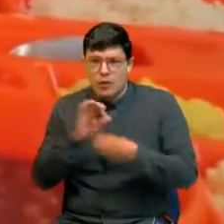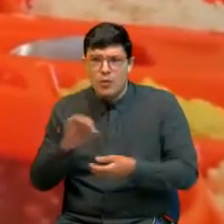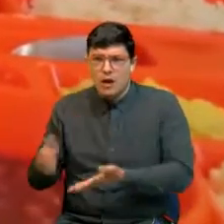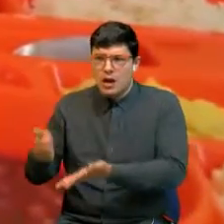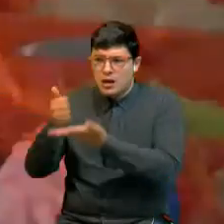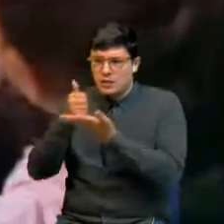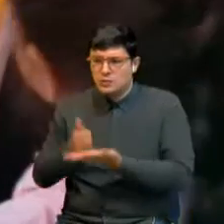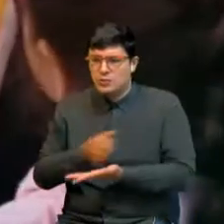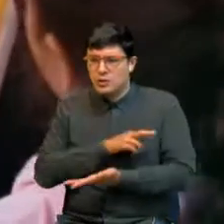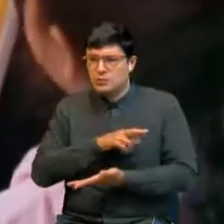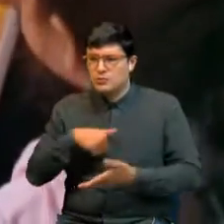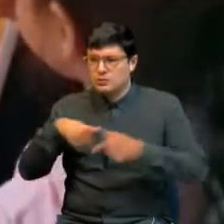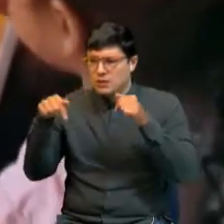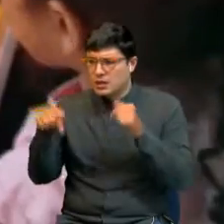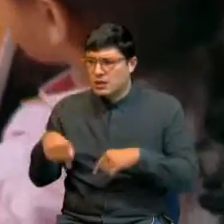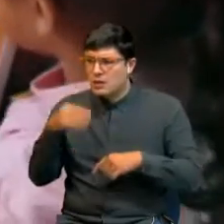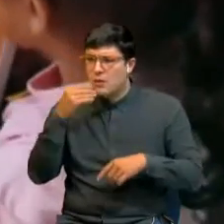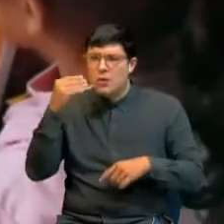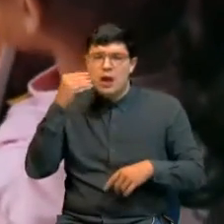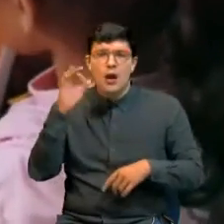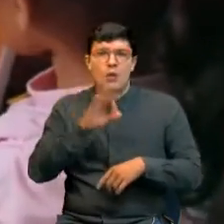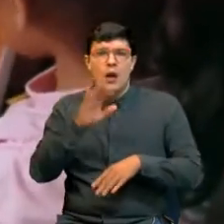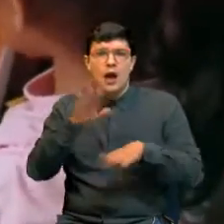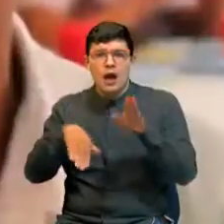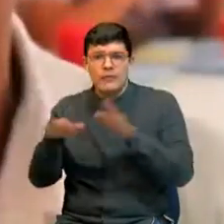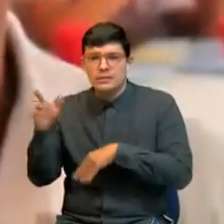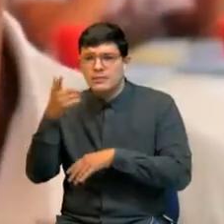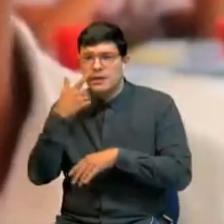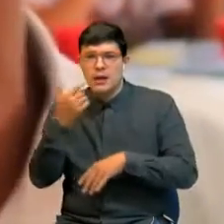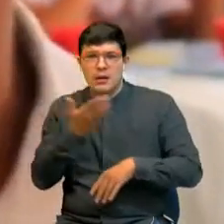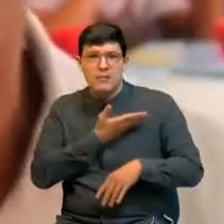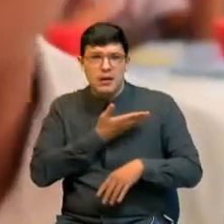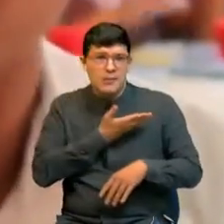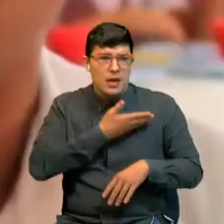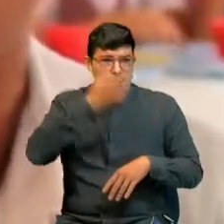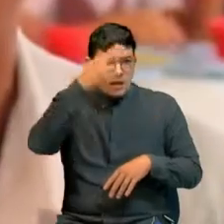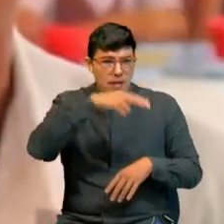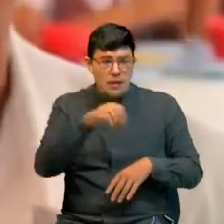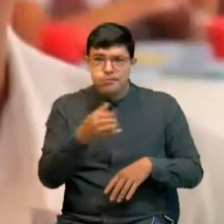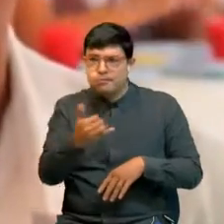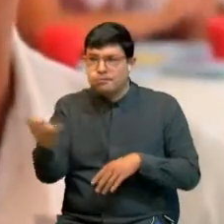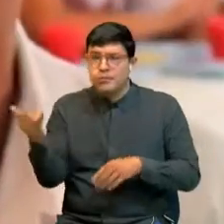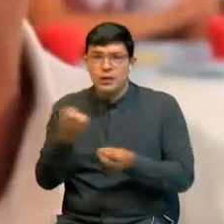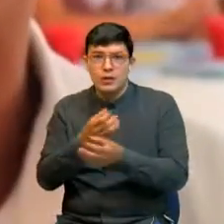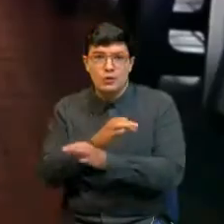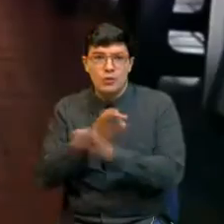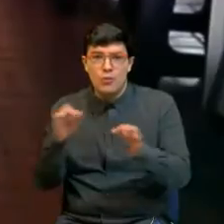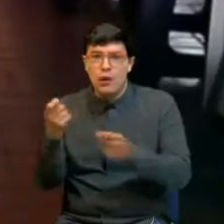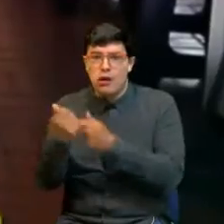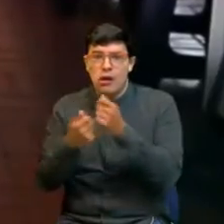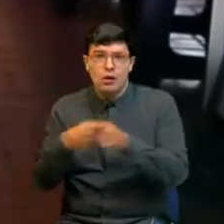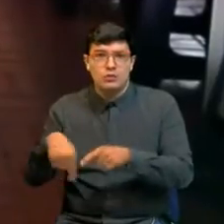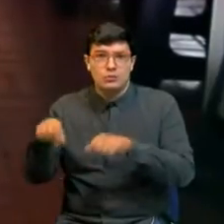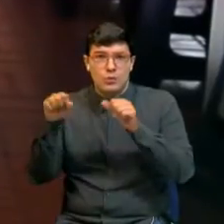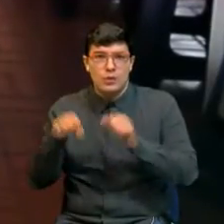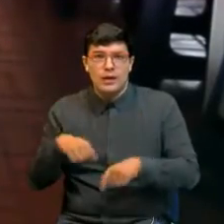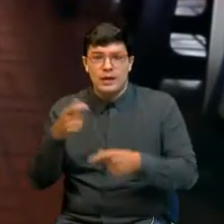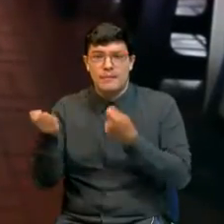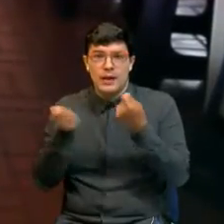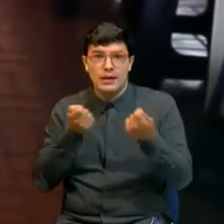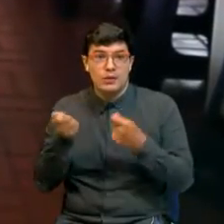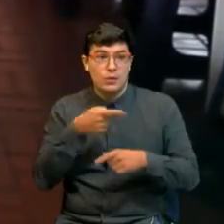ayuda a nosotros en el hogar porque a veces hay papás que tienen muchos hijos y no tienen tanto presupuesto para poderlos mantener. Los niños son